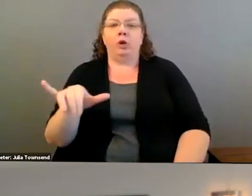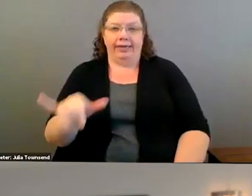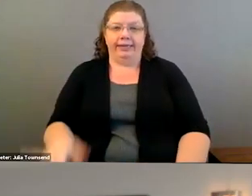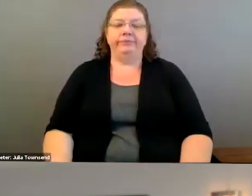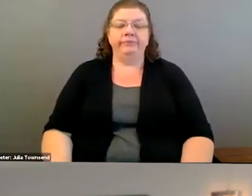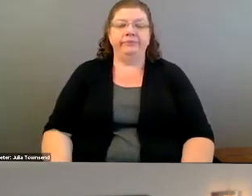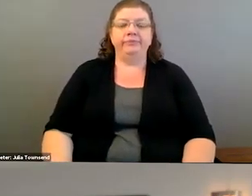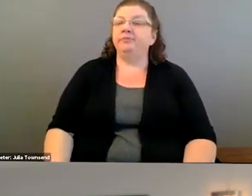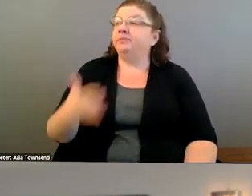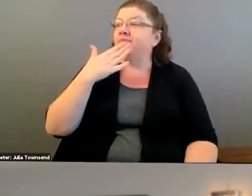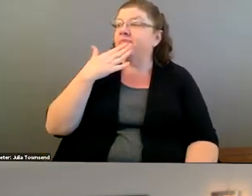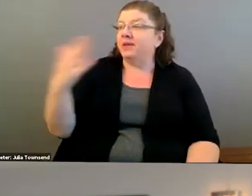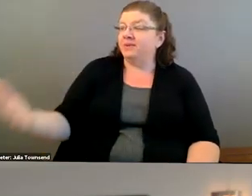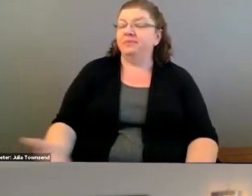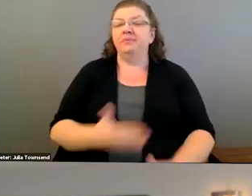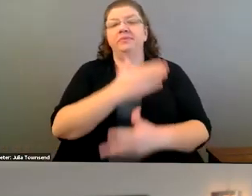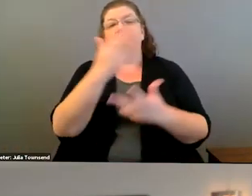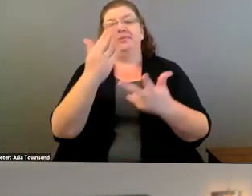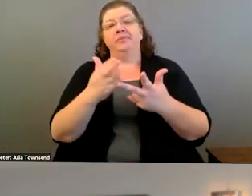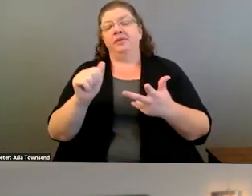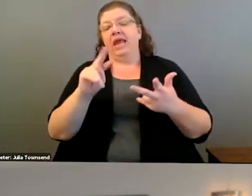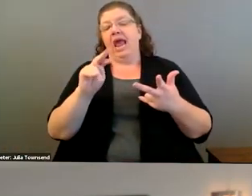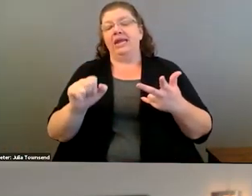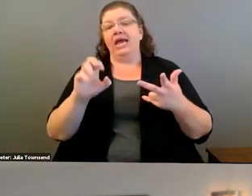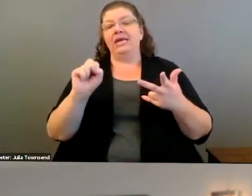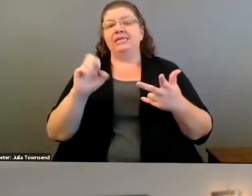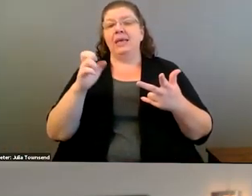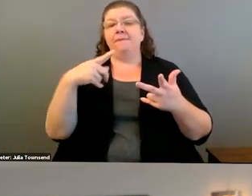gracias a nuestros integradores